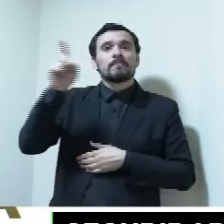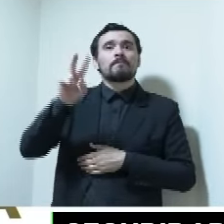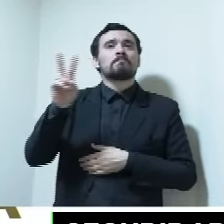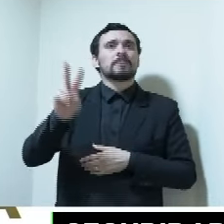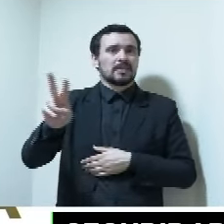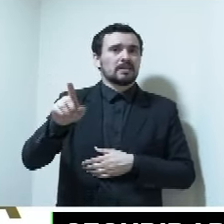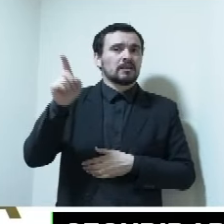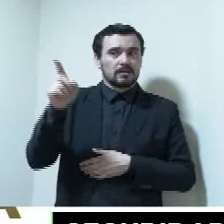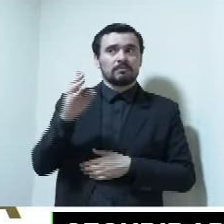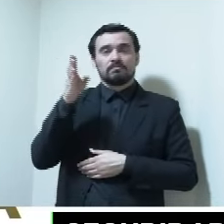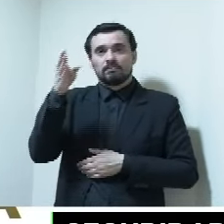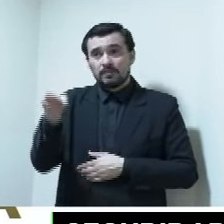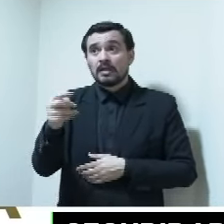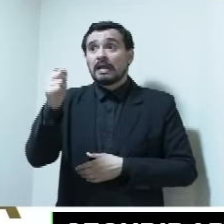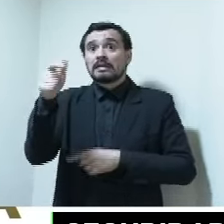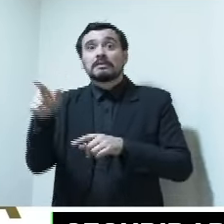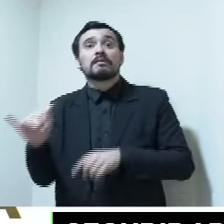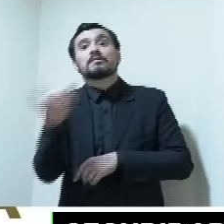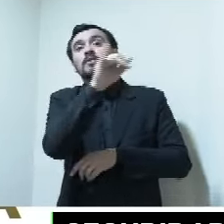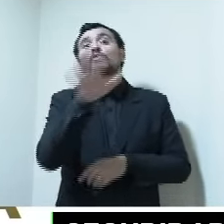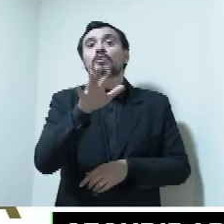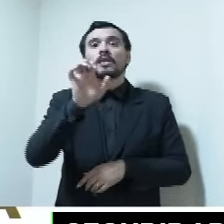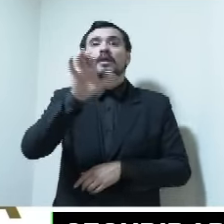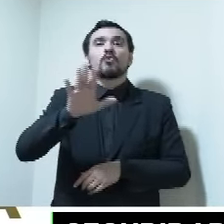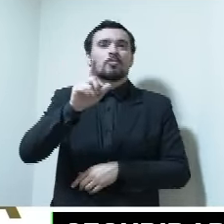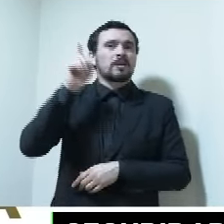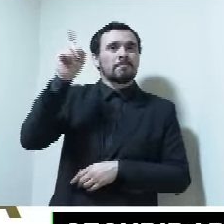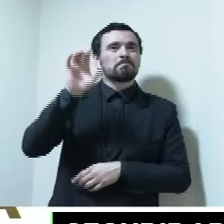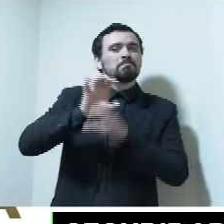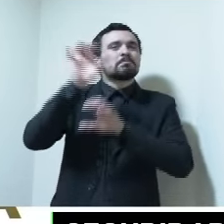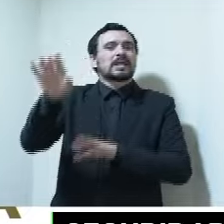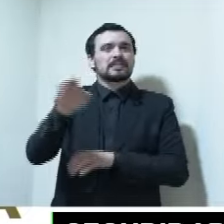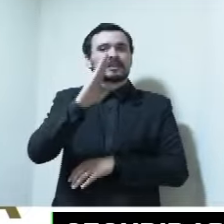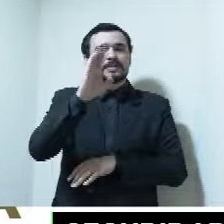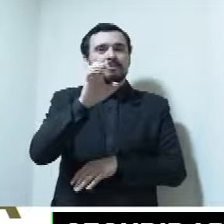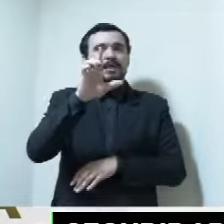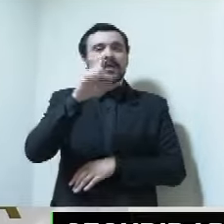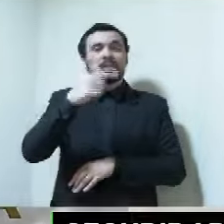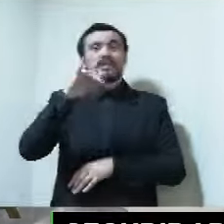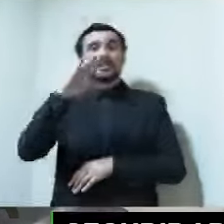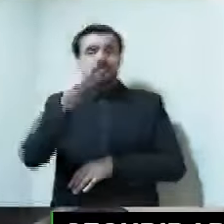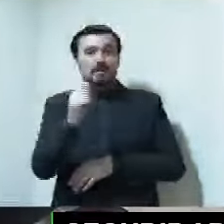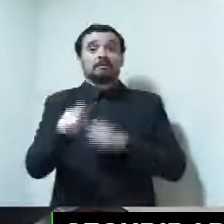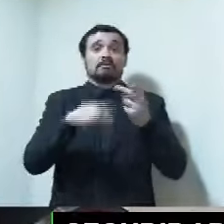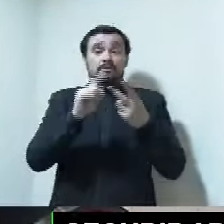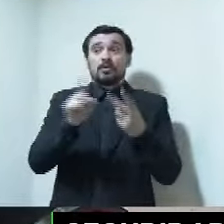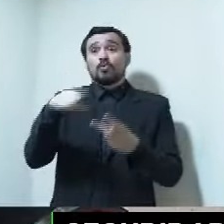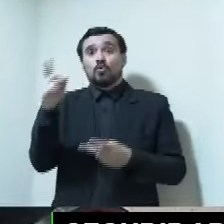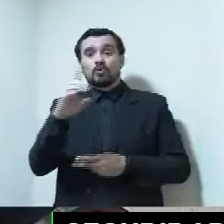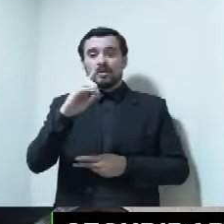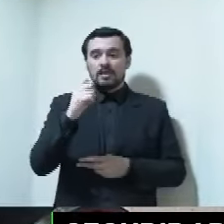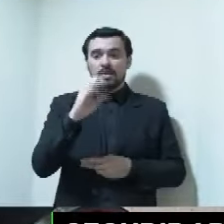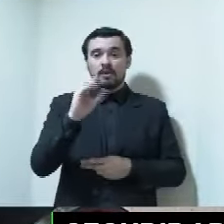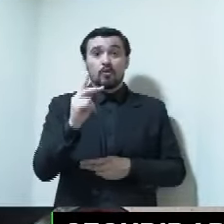con destino a puertos de Europa, en el país de Bélgica. El operativo Dacobo fue un operativo conjunto de la SENAT,